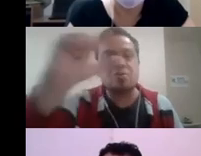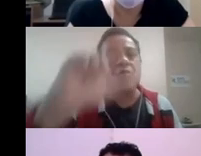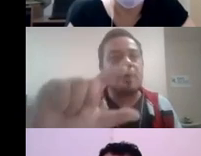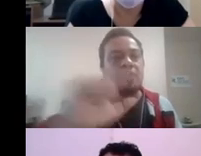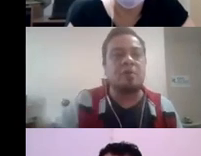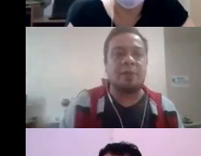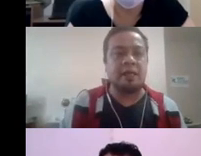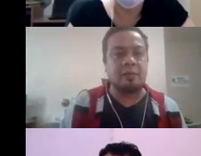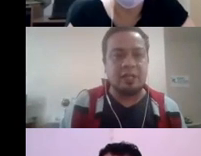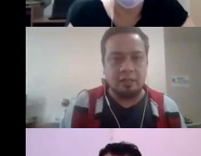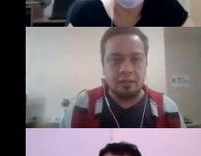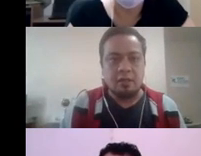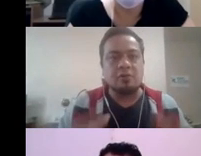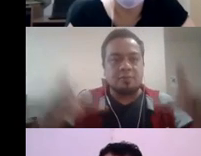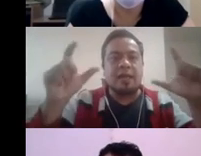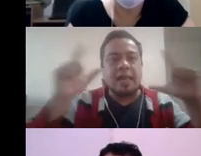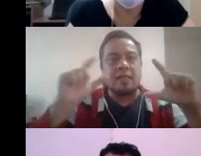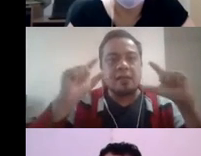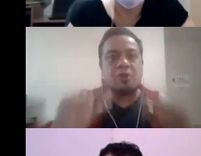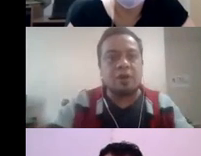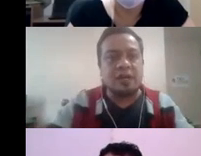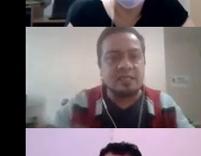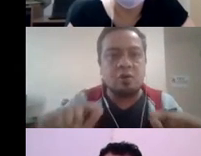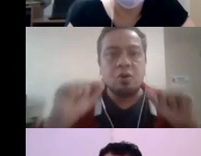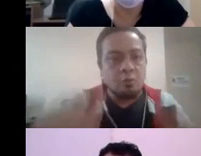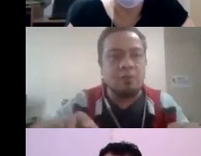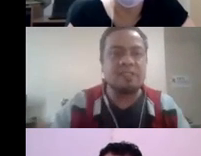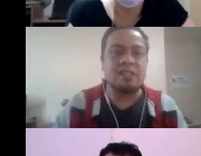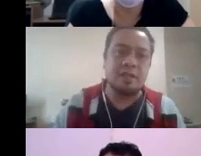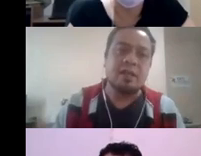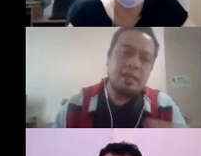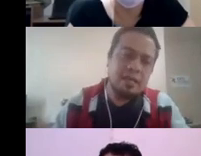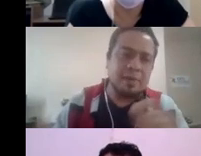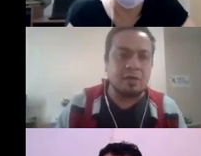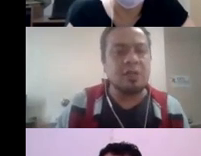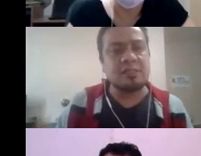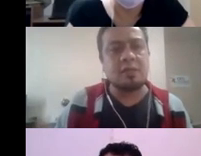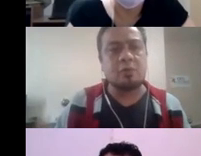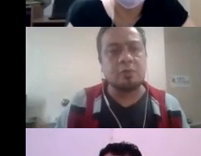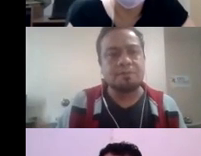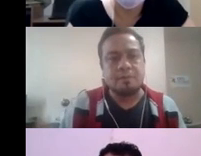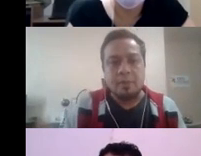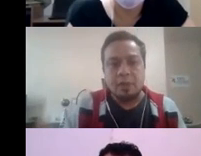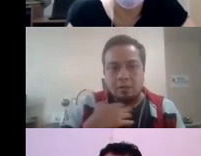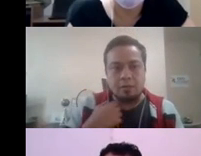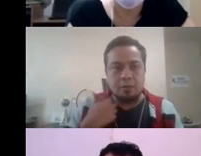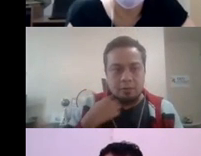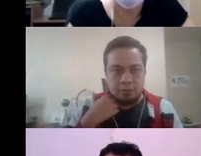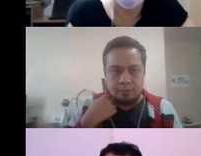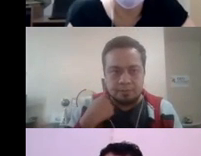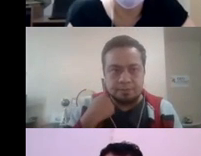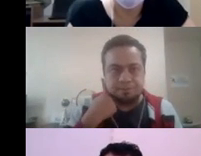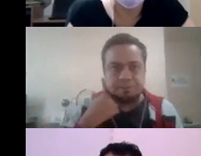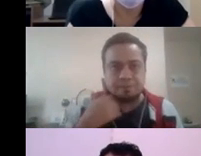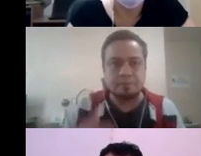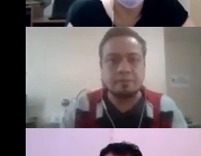texto acompañado de una pequeña tablita. Entonces, para que la gente pueda localizarlo muy fácilmente. Y aparte con el distintivo. Sí, aquí,